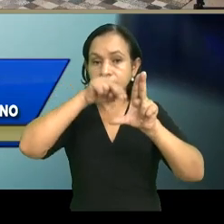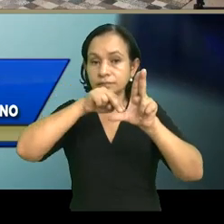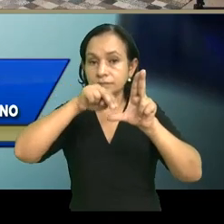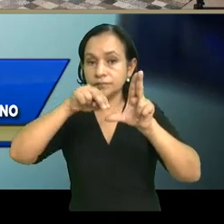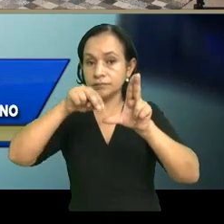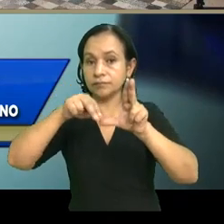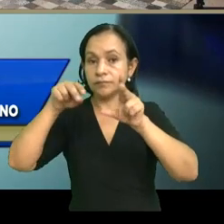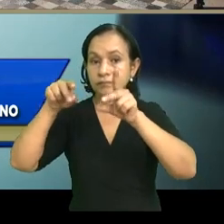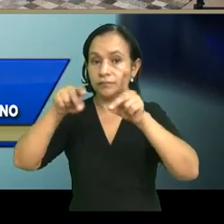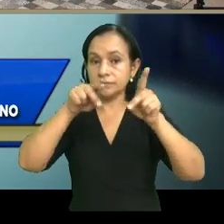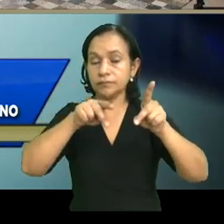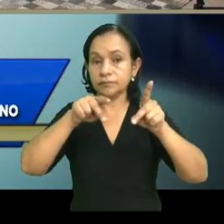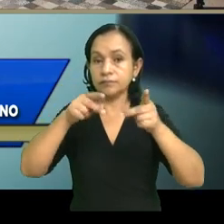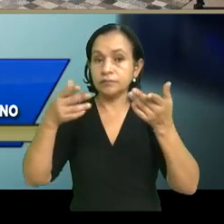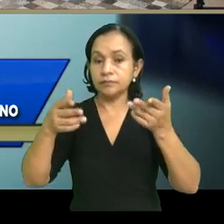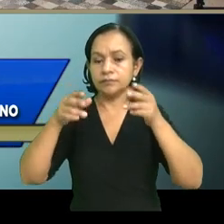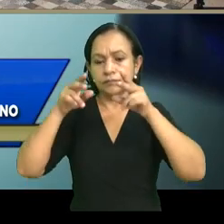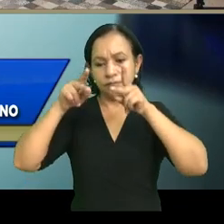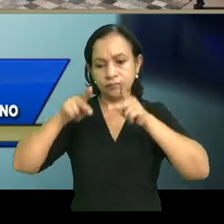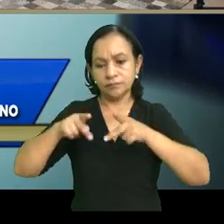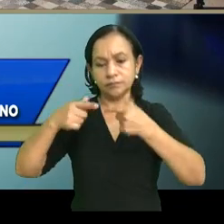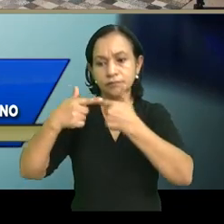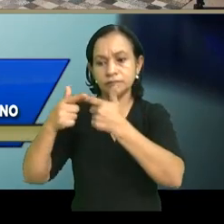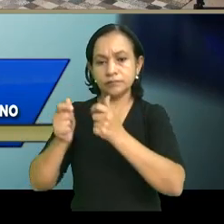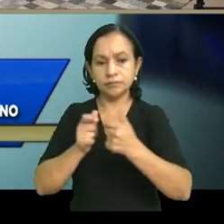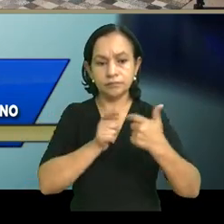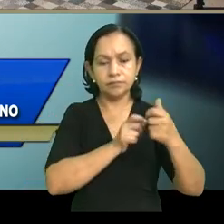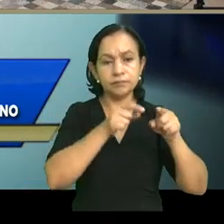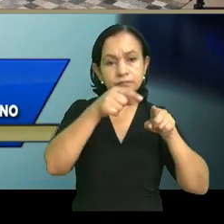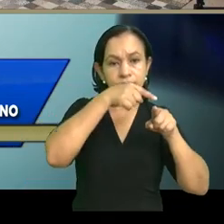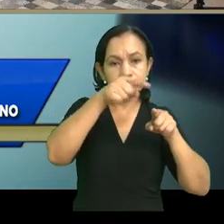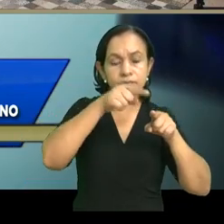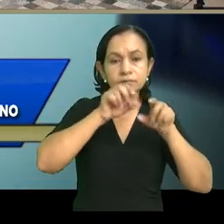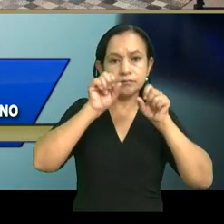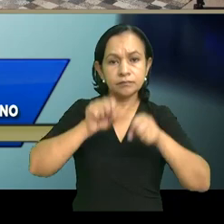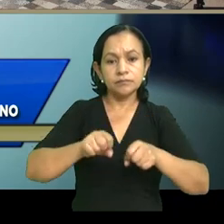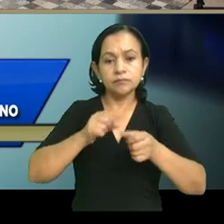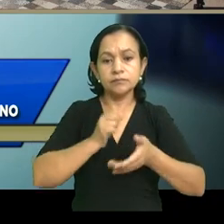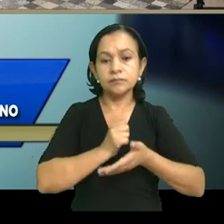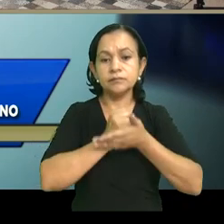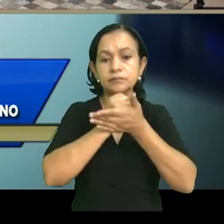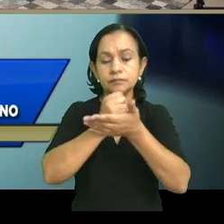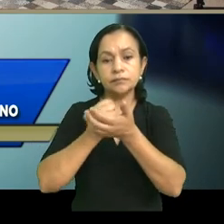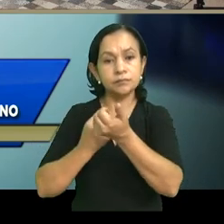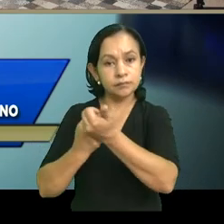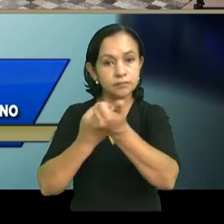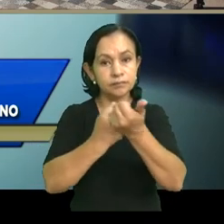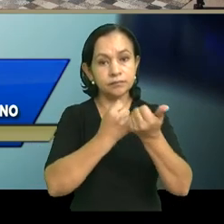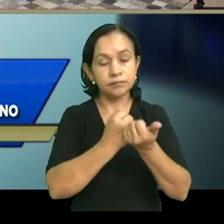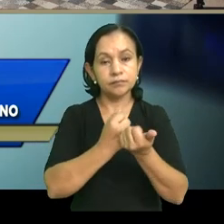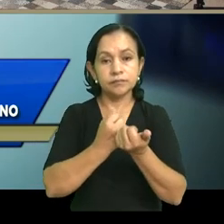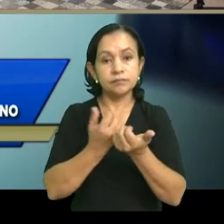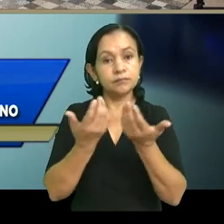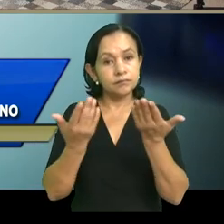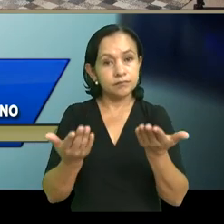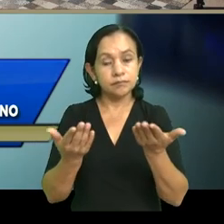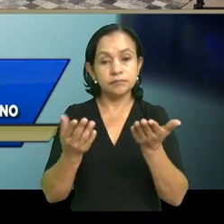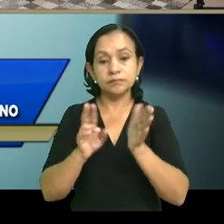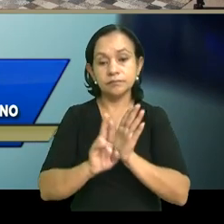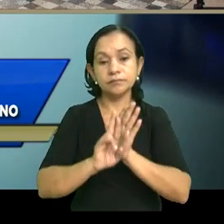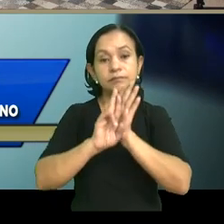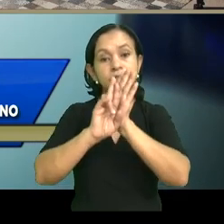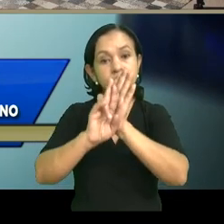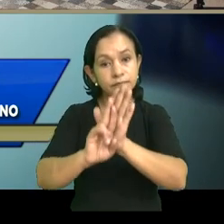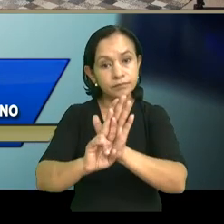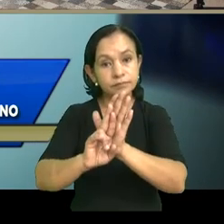repente tener las capacidades, ¿no?, cada gobierno municipal para brindar, obviamente, en la medida de sus posibilidades, una respuesta